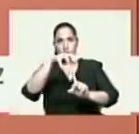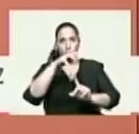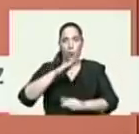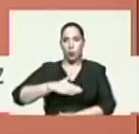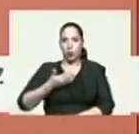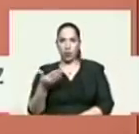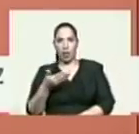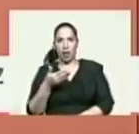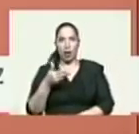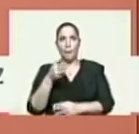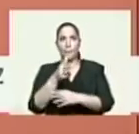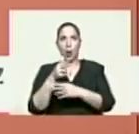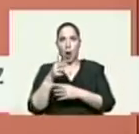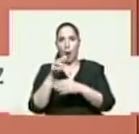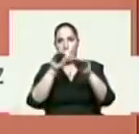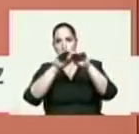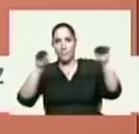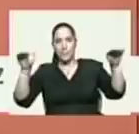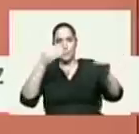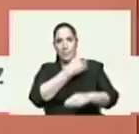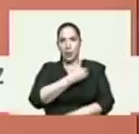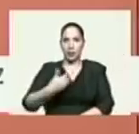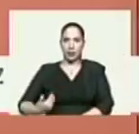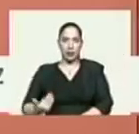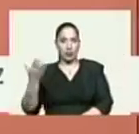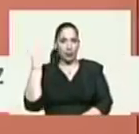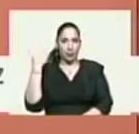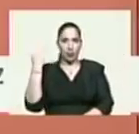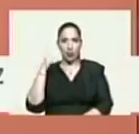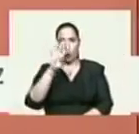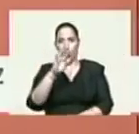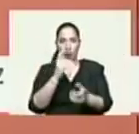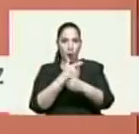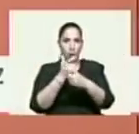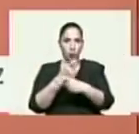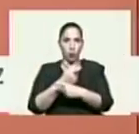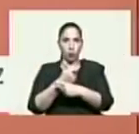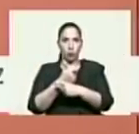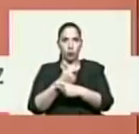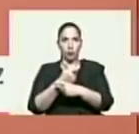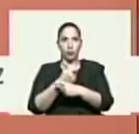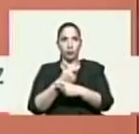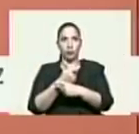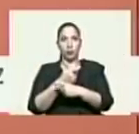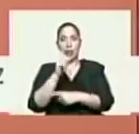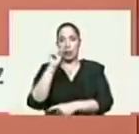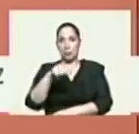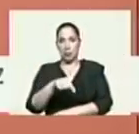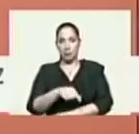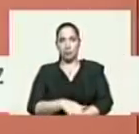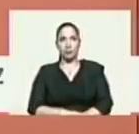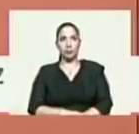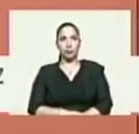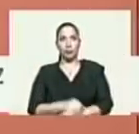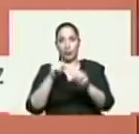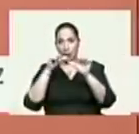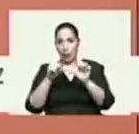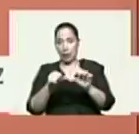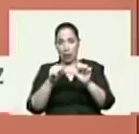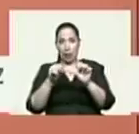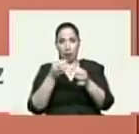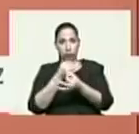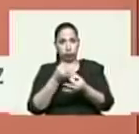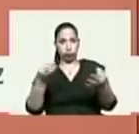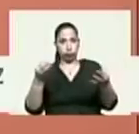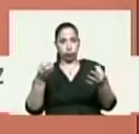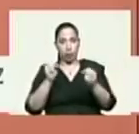la tarima presidencial el pasado 4 de agosto. Y también queda perfectamente claro